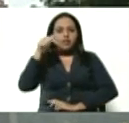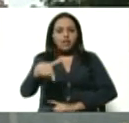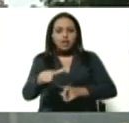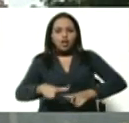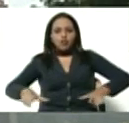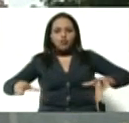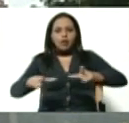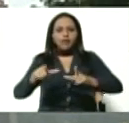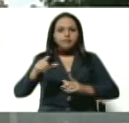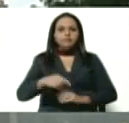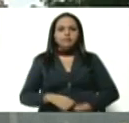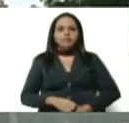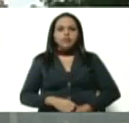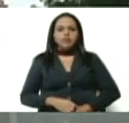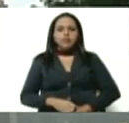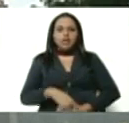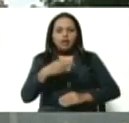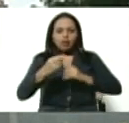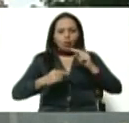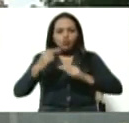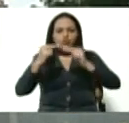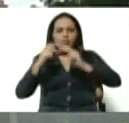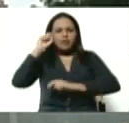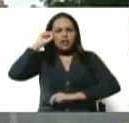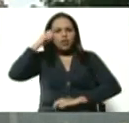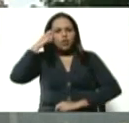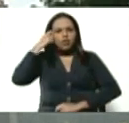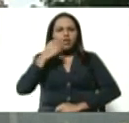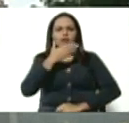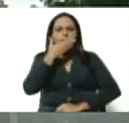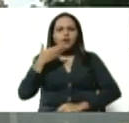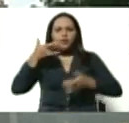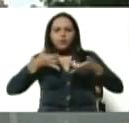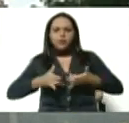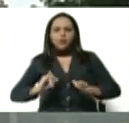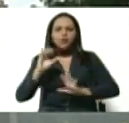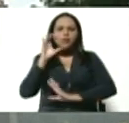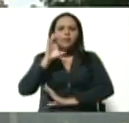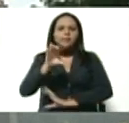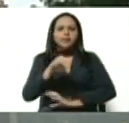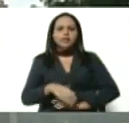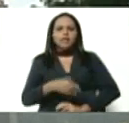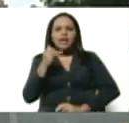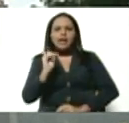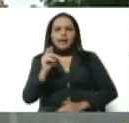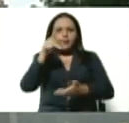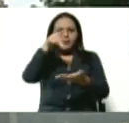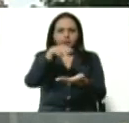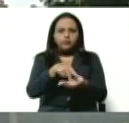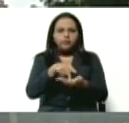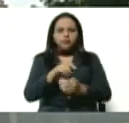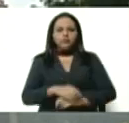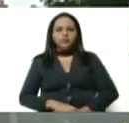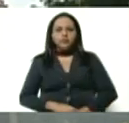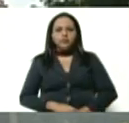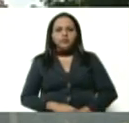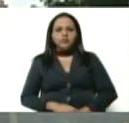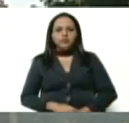la memoria de sus mejores hijos e hijas de la patria, cuenta con la presencia del excelentísimo señor Li